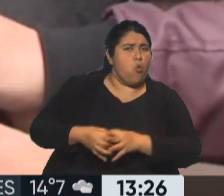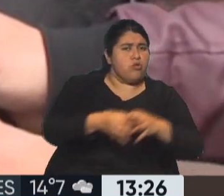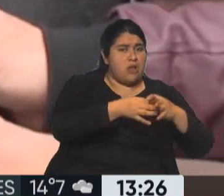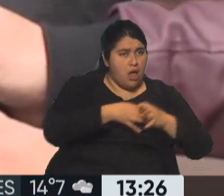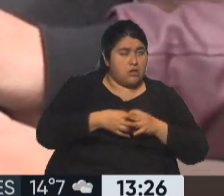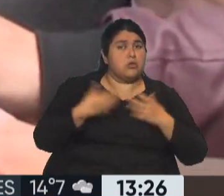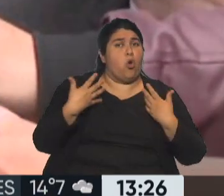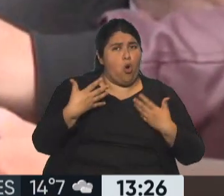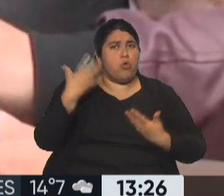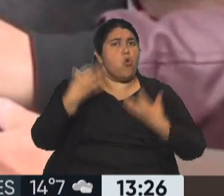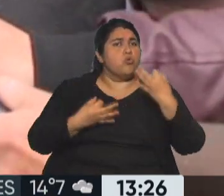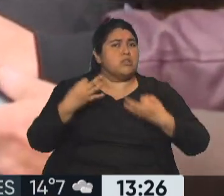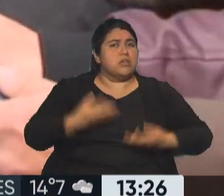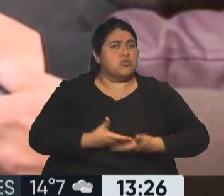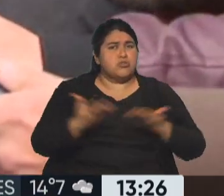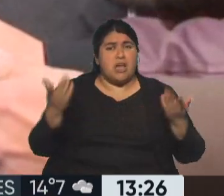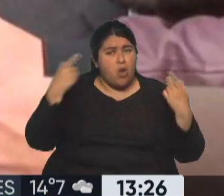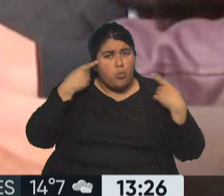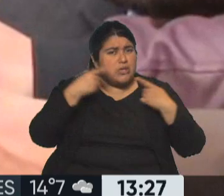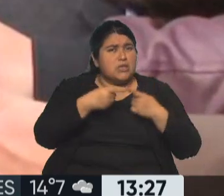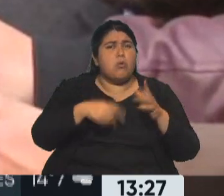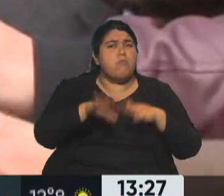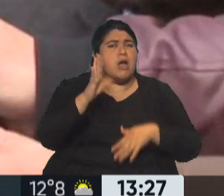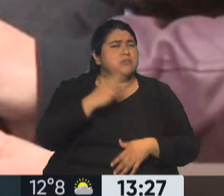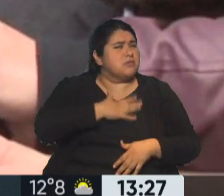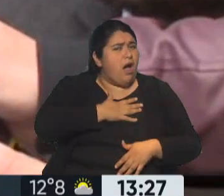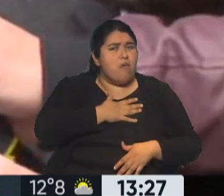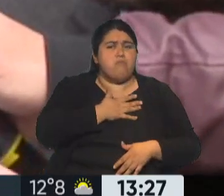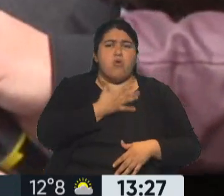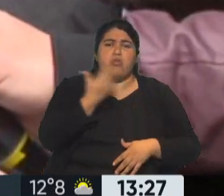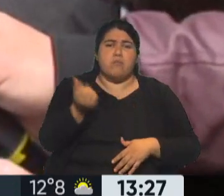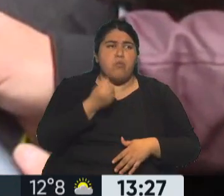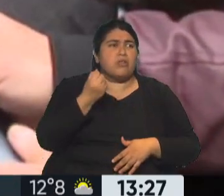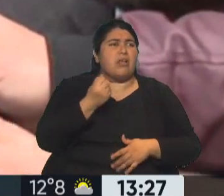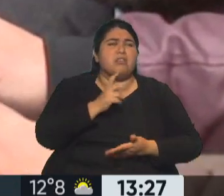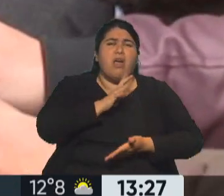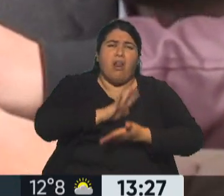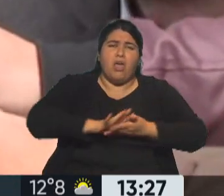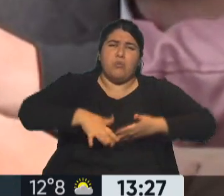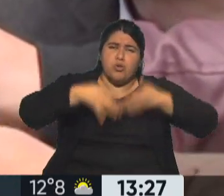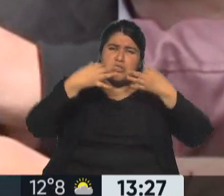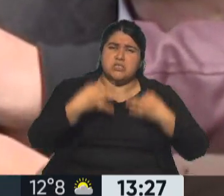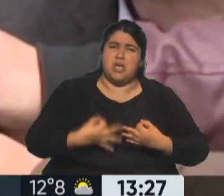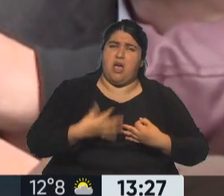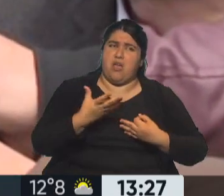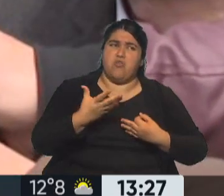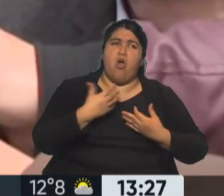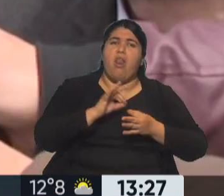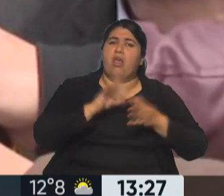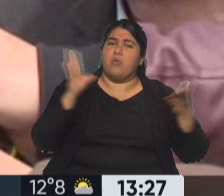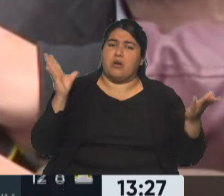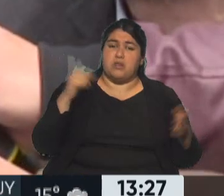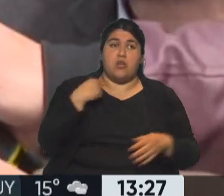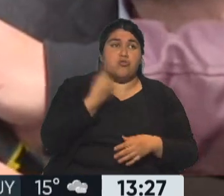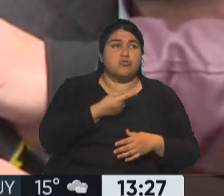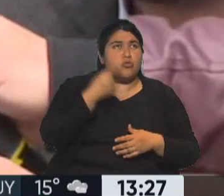justicia social y que está basada en el amor y en el ejercicio sano de la libertad. La libertad que hace que piense uno en la felicidad